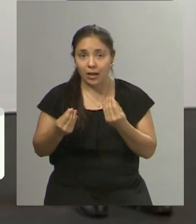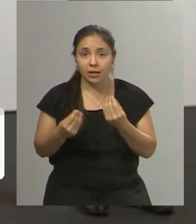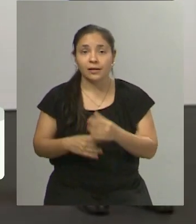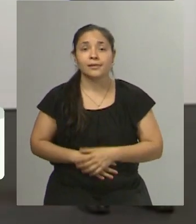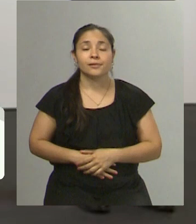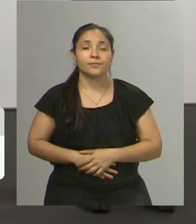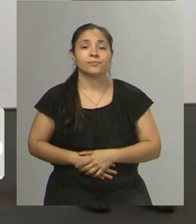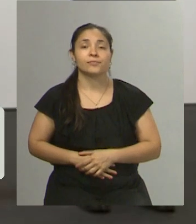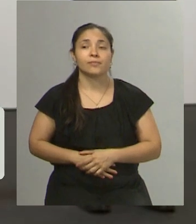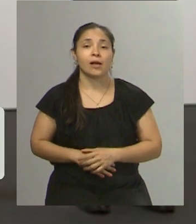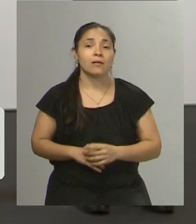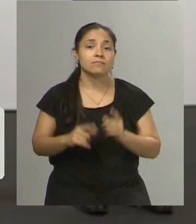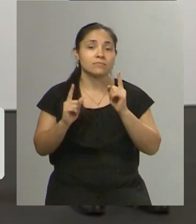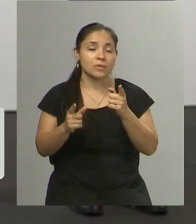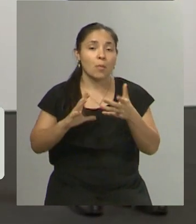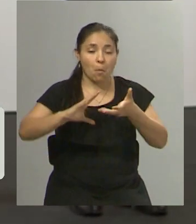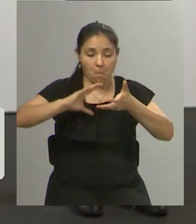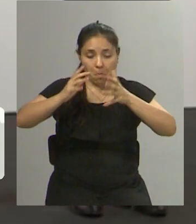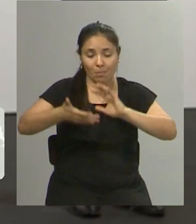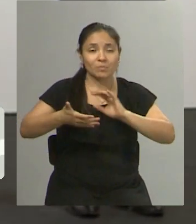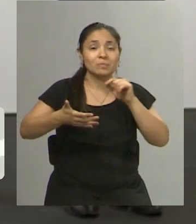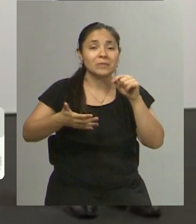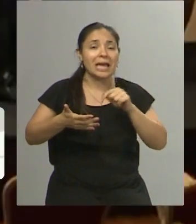hecho de que no ha habido un mecanismo